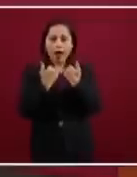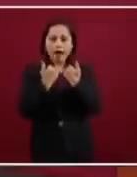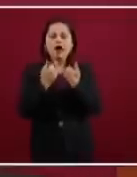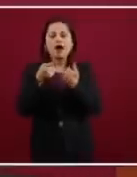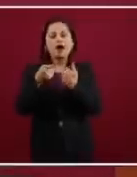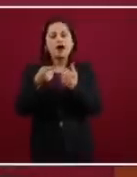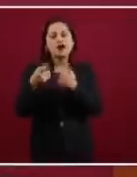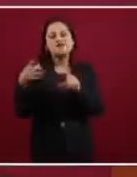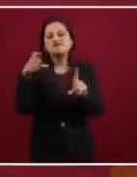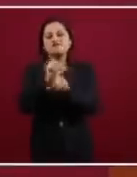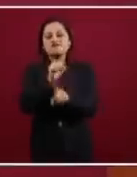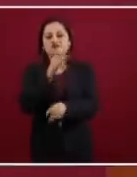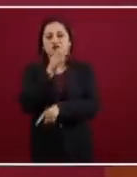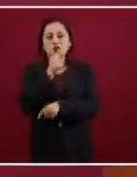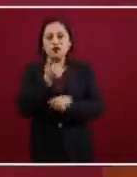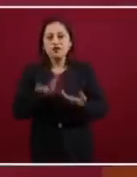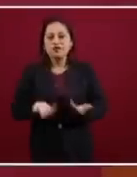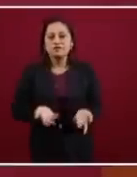moral